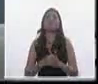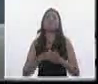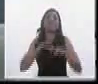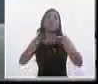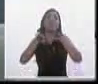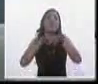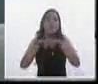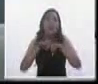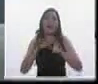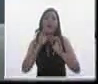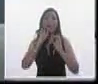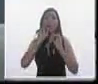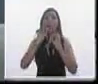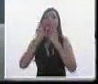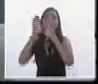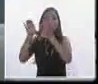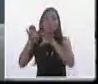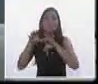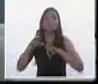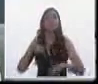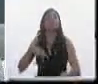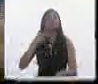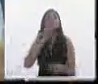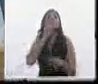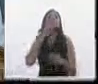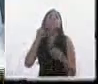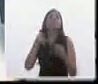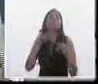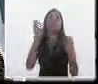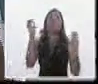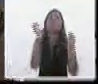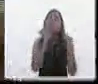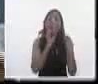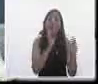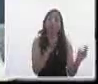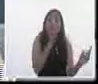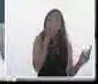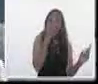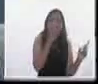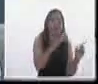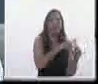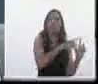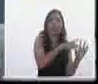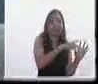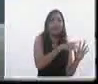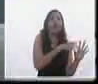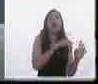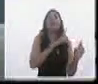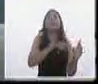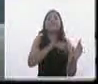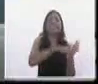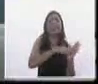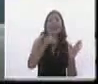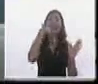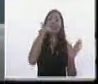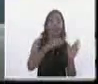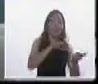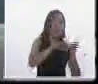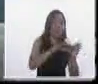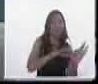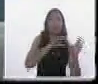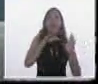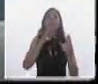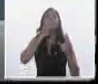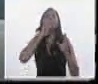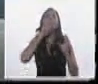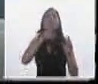empleo porque pues no tienes esa si no fuiste a la escuela no Tuviste la oportunidad de tener la la misma este